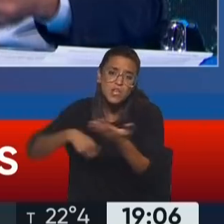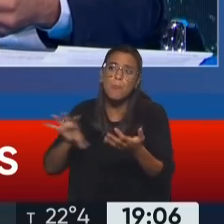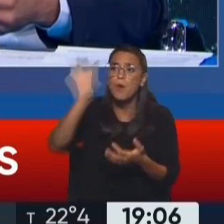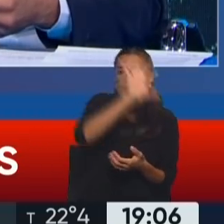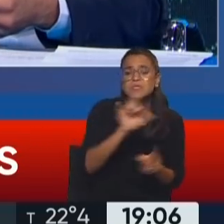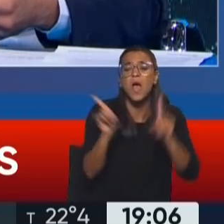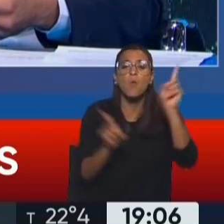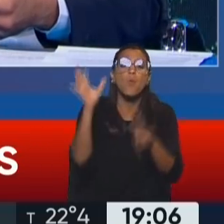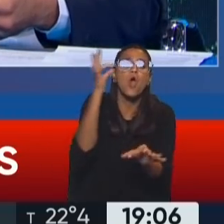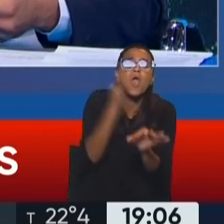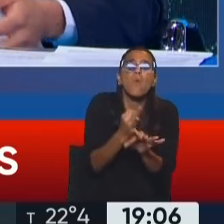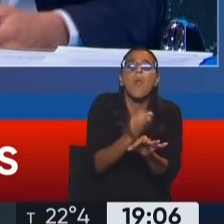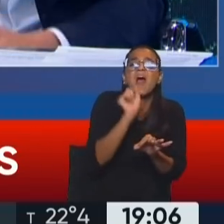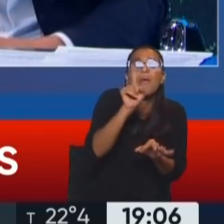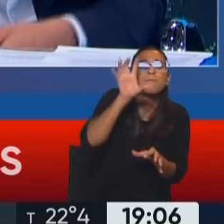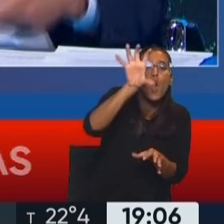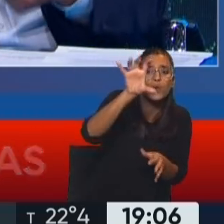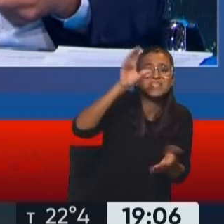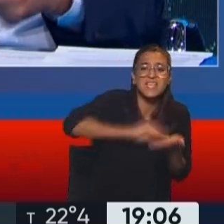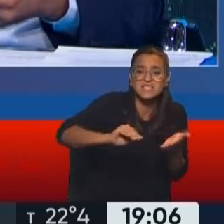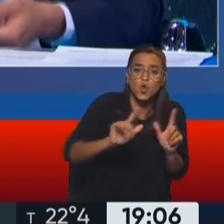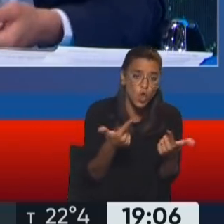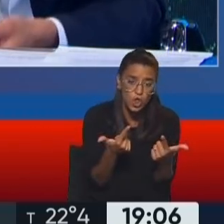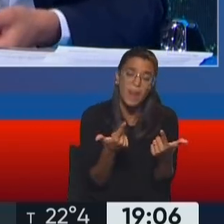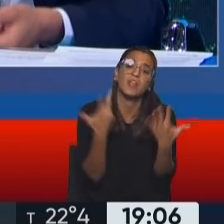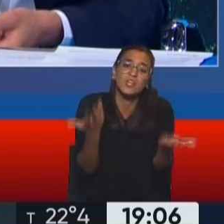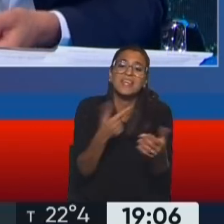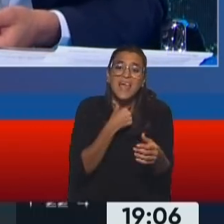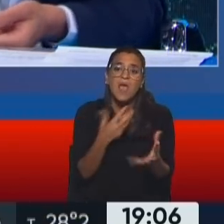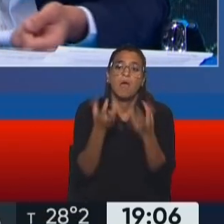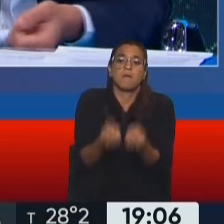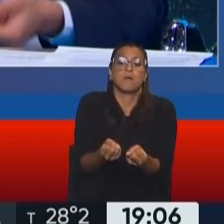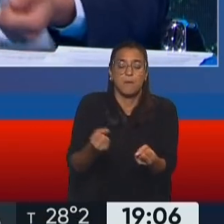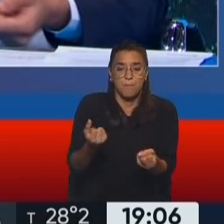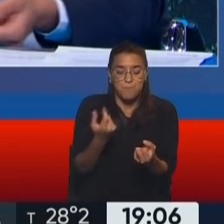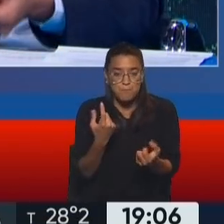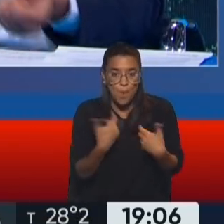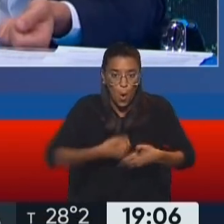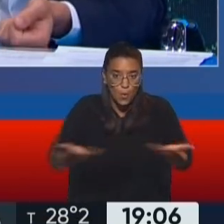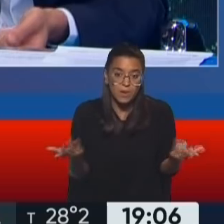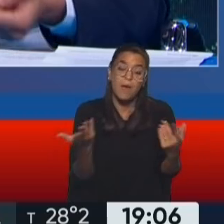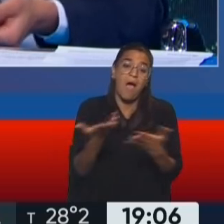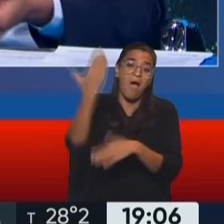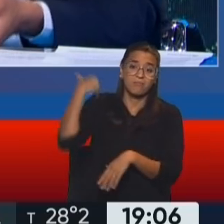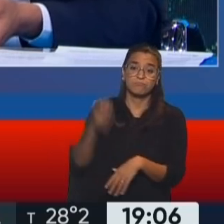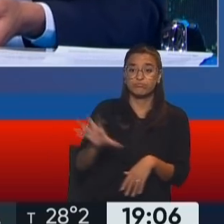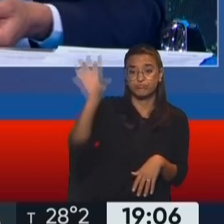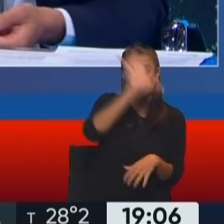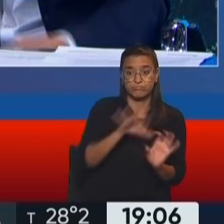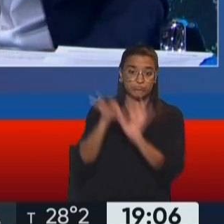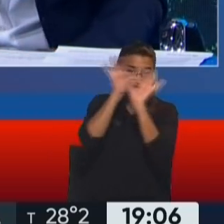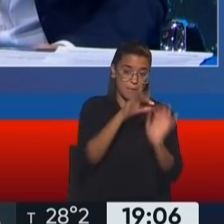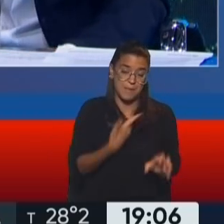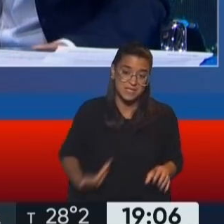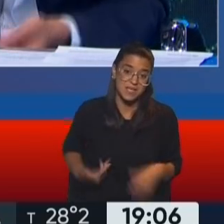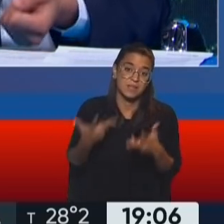tienen una escuela provincial de abogados del Estado, pero que quieren tener más herramientas para defender el interés público provincial. Naturalmente, en un país federal, como siempre repite el